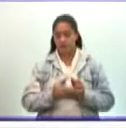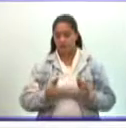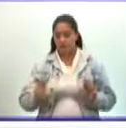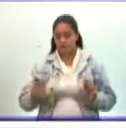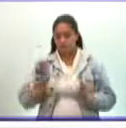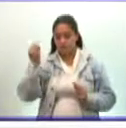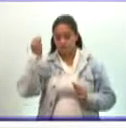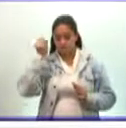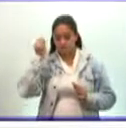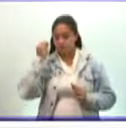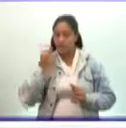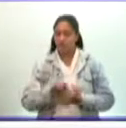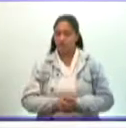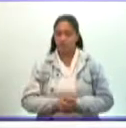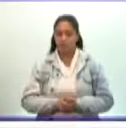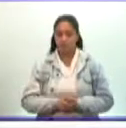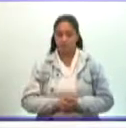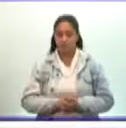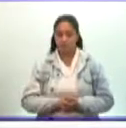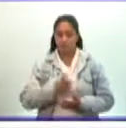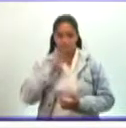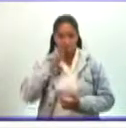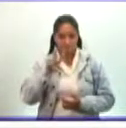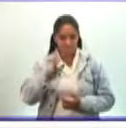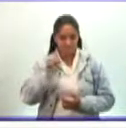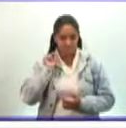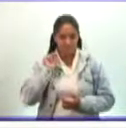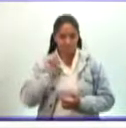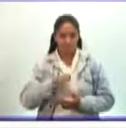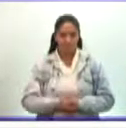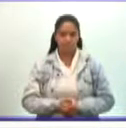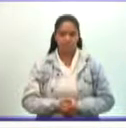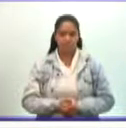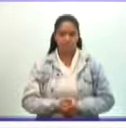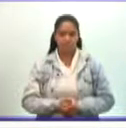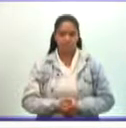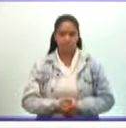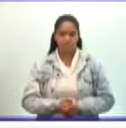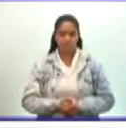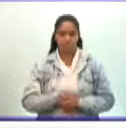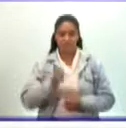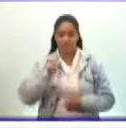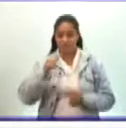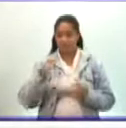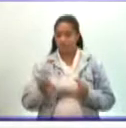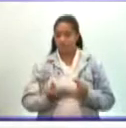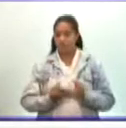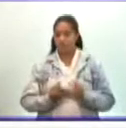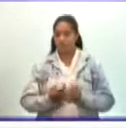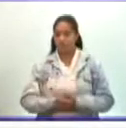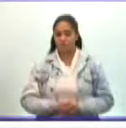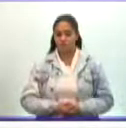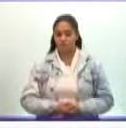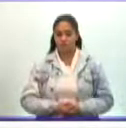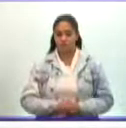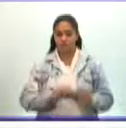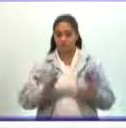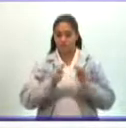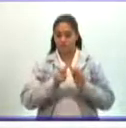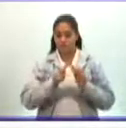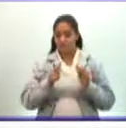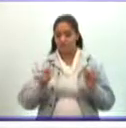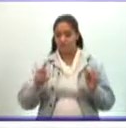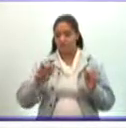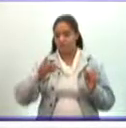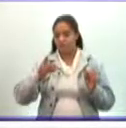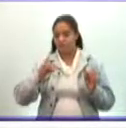conocidas para hallar el valor del segmento X sub 1 que se corresponde con el segmento DF.